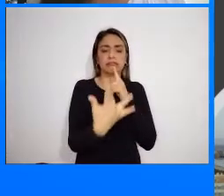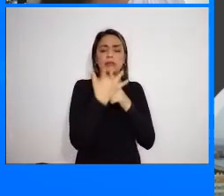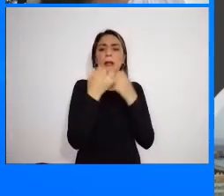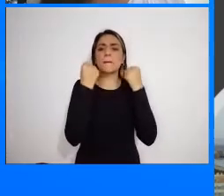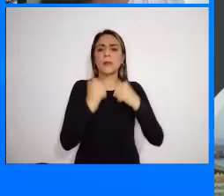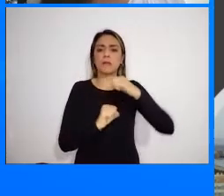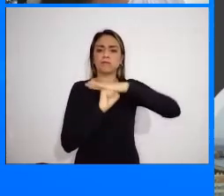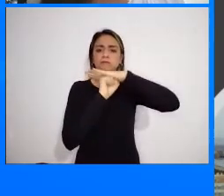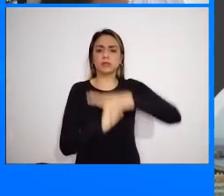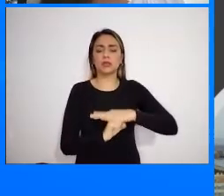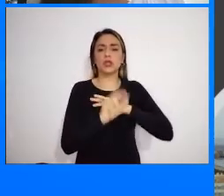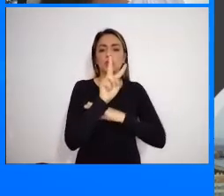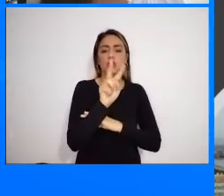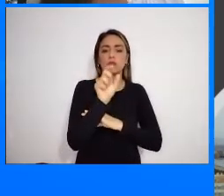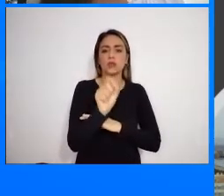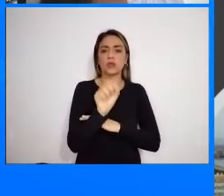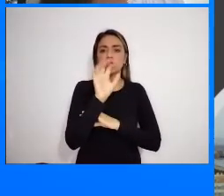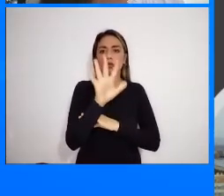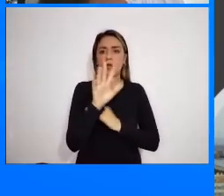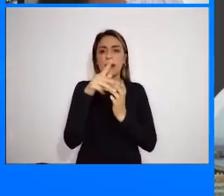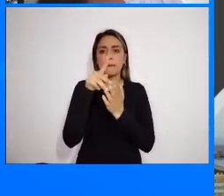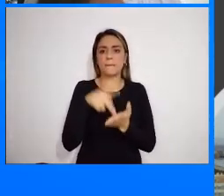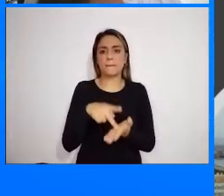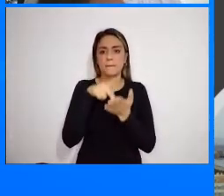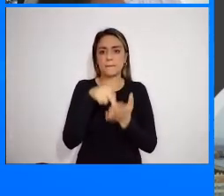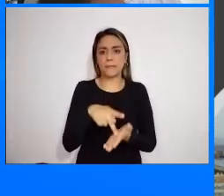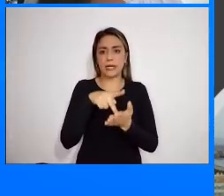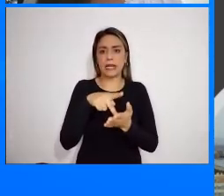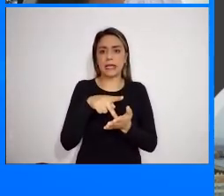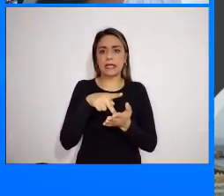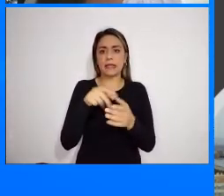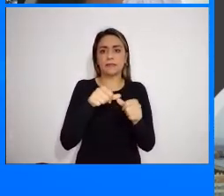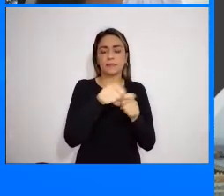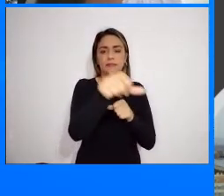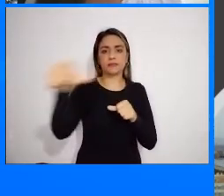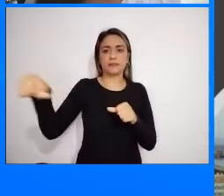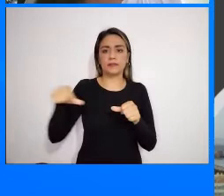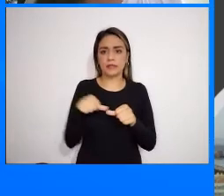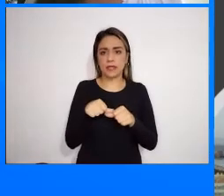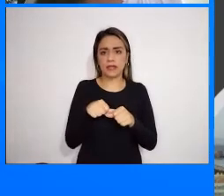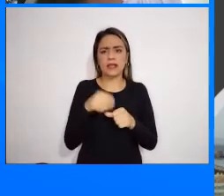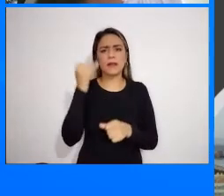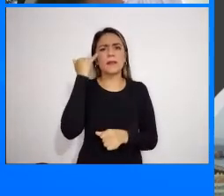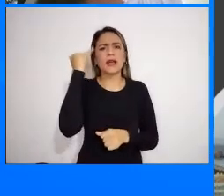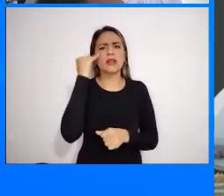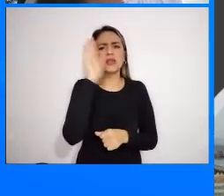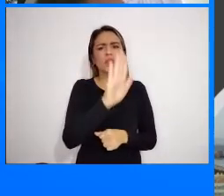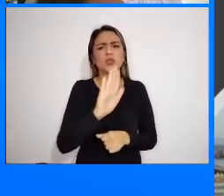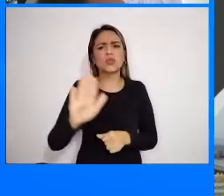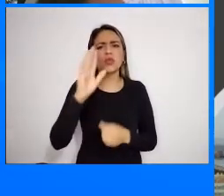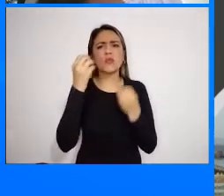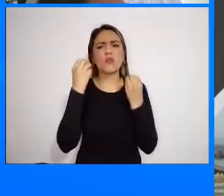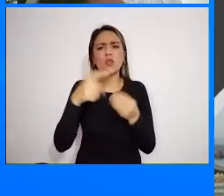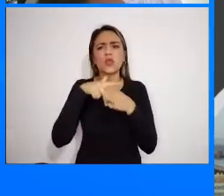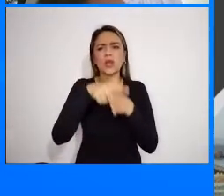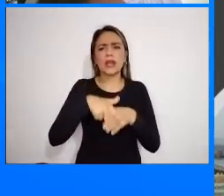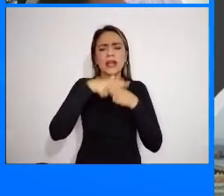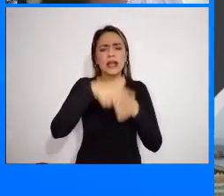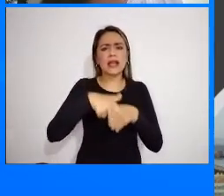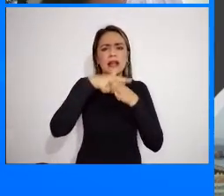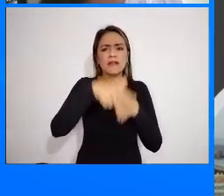presión de 2,8 kilogramos por centímetro cuadrado. Entonces, imagínense ustedes muchos caballos en una